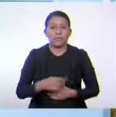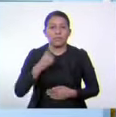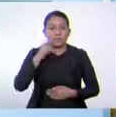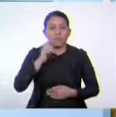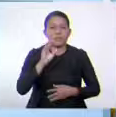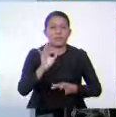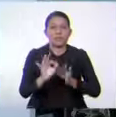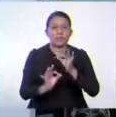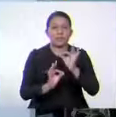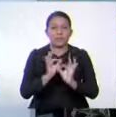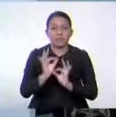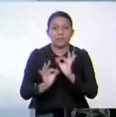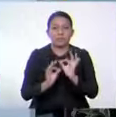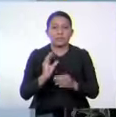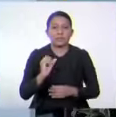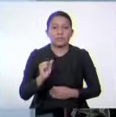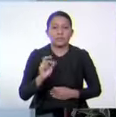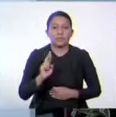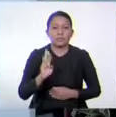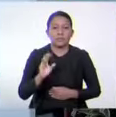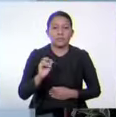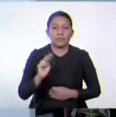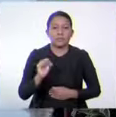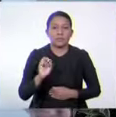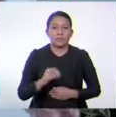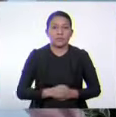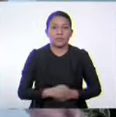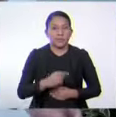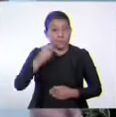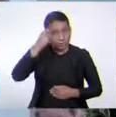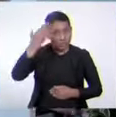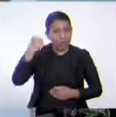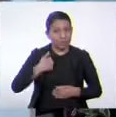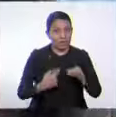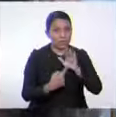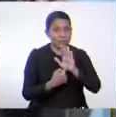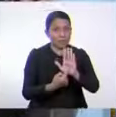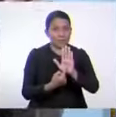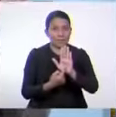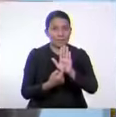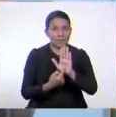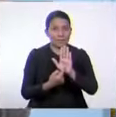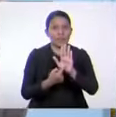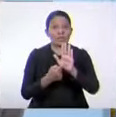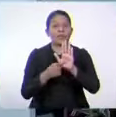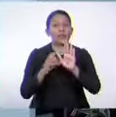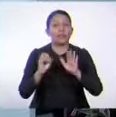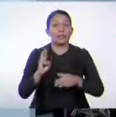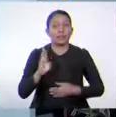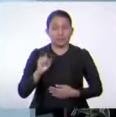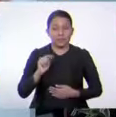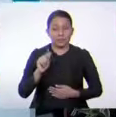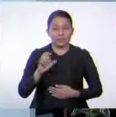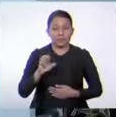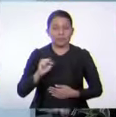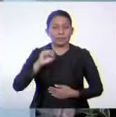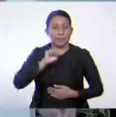carbono. Pues, como les mostré, que tenemos los orbitales S,